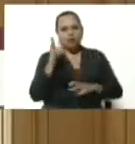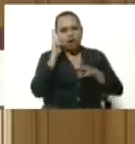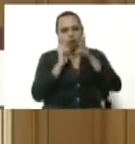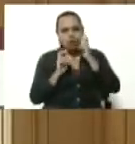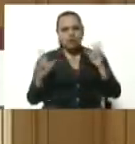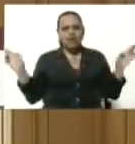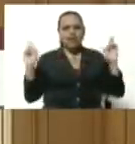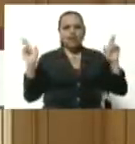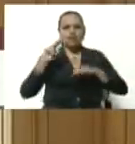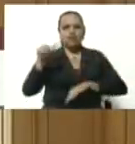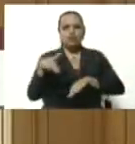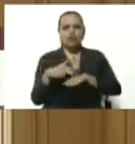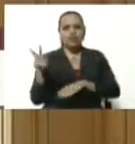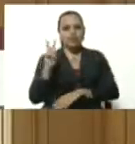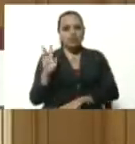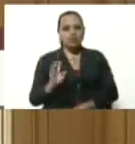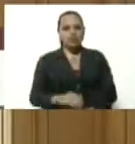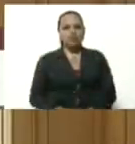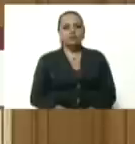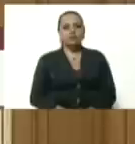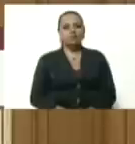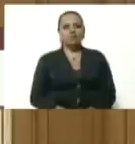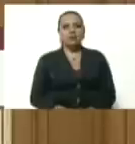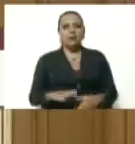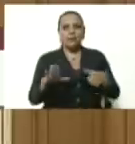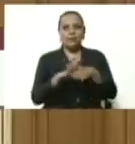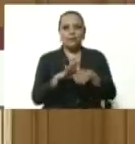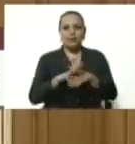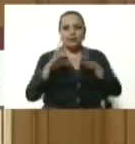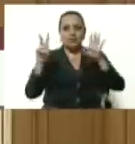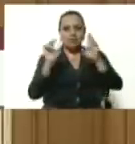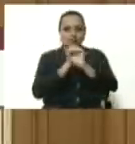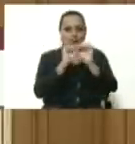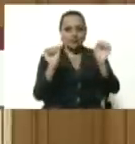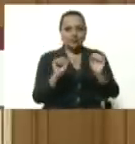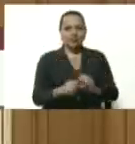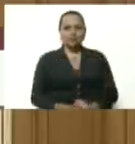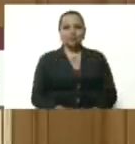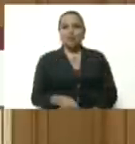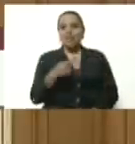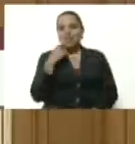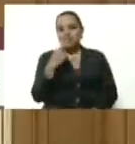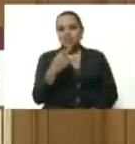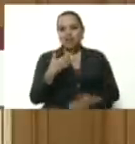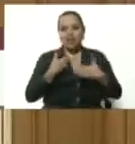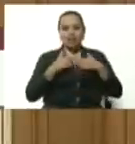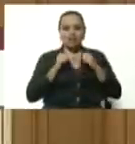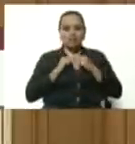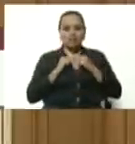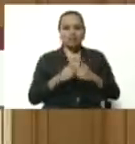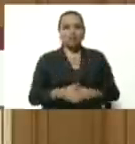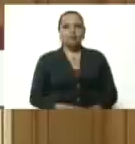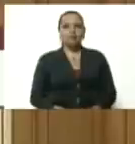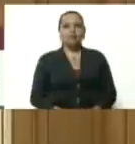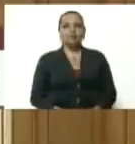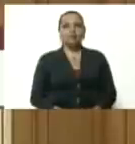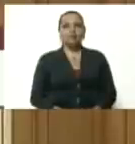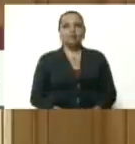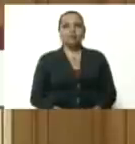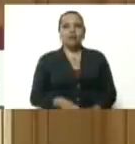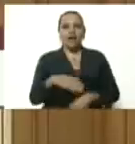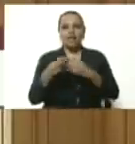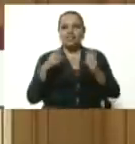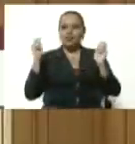Radio Nacional de Venezuela, no se lo pierdan, los martes a las 7 de la mañana. Él dice, valga la publicidad, sí, es que,